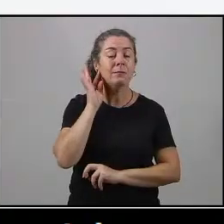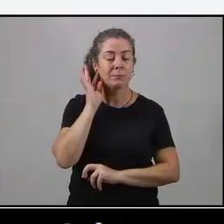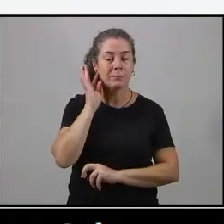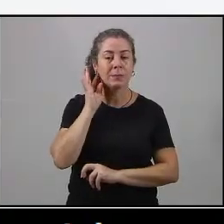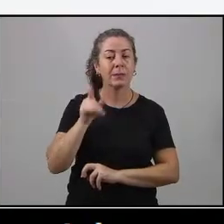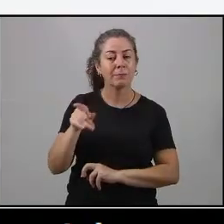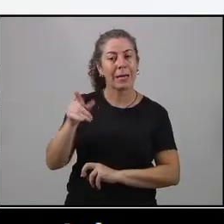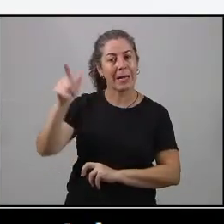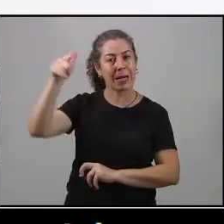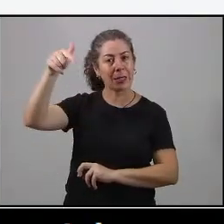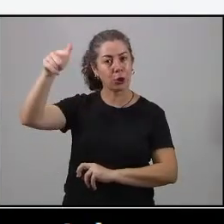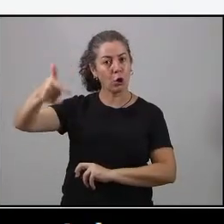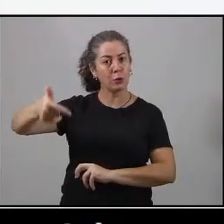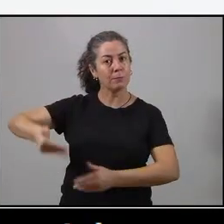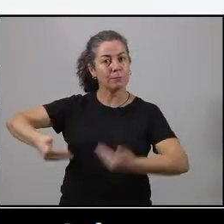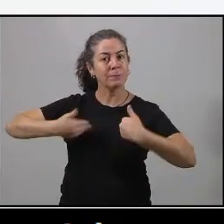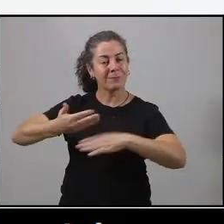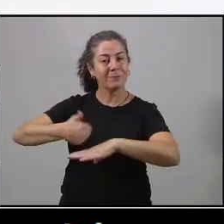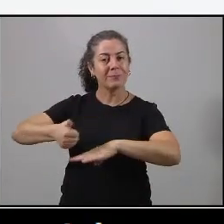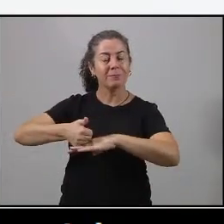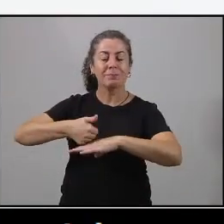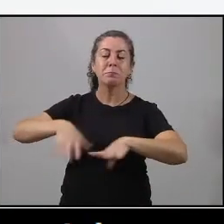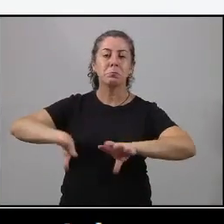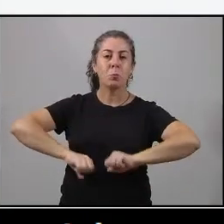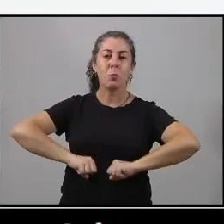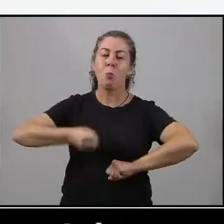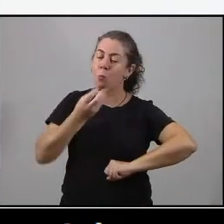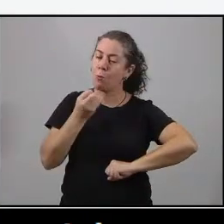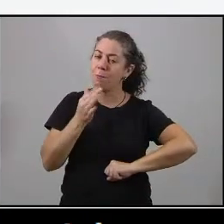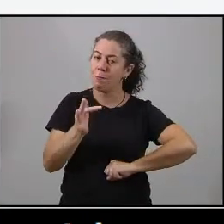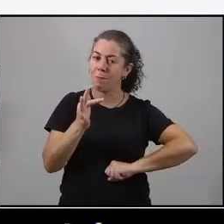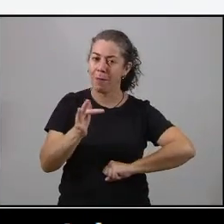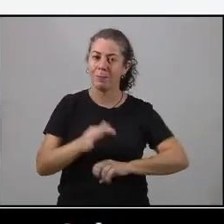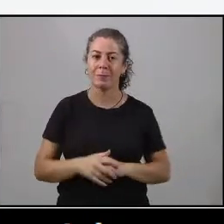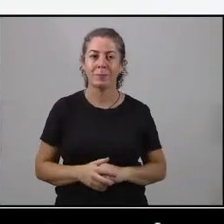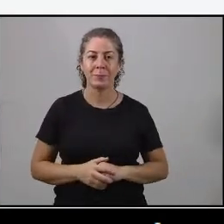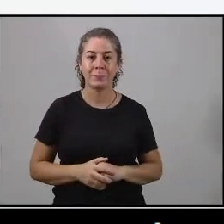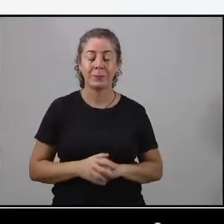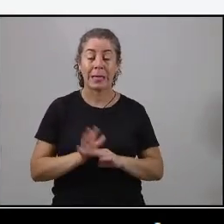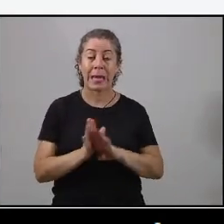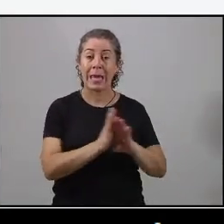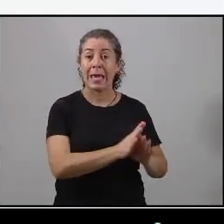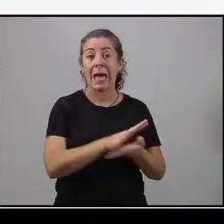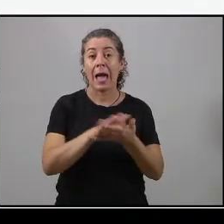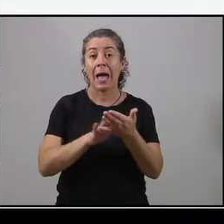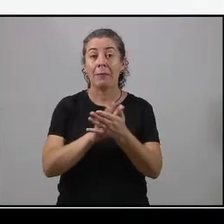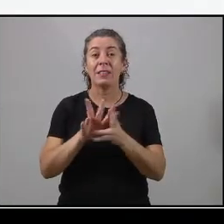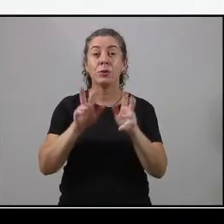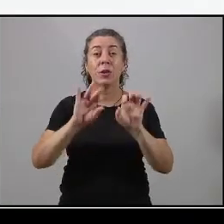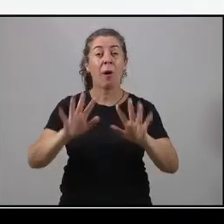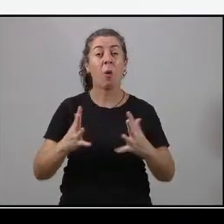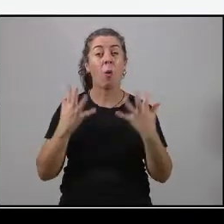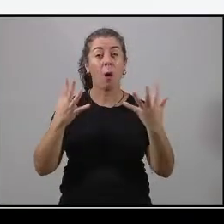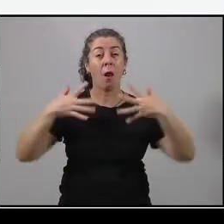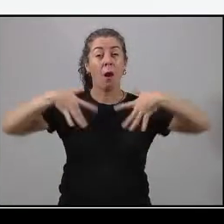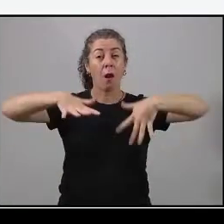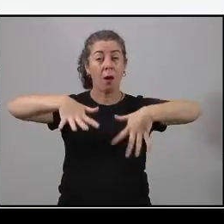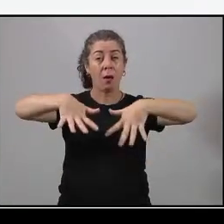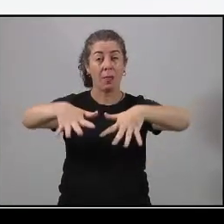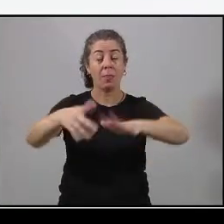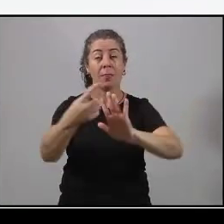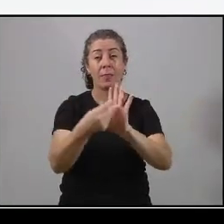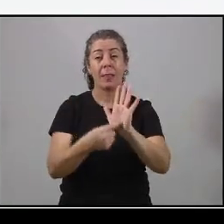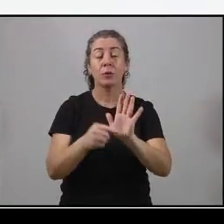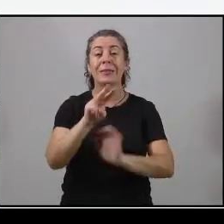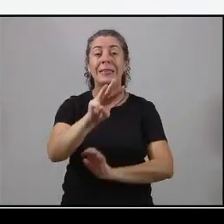bien acogida por el rector de la universidad. En cuanto a la huelga, los datos que manejamos arrojan que un